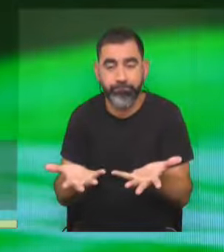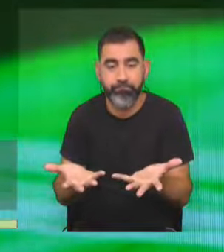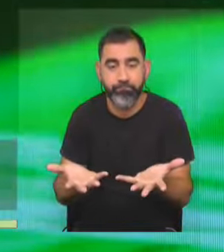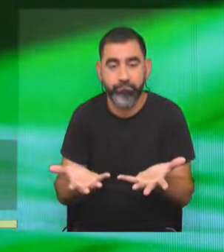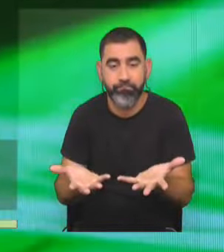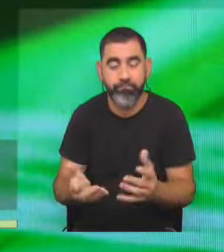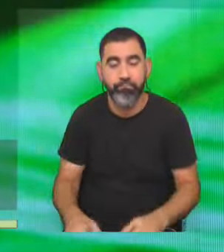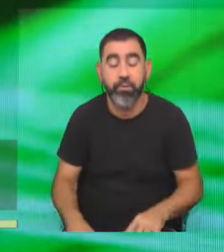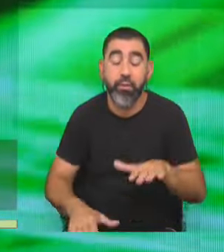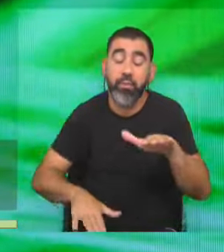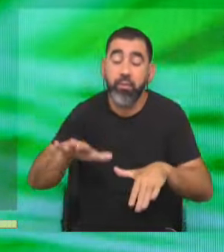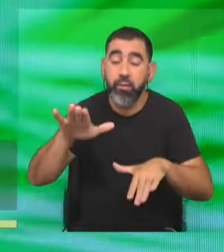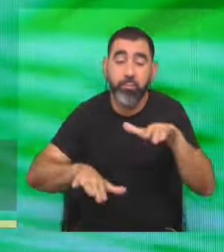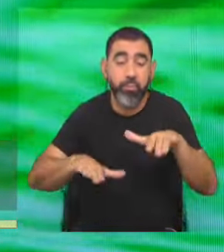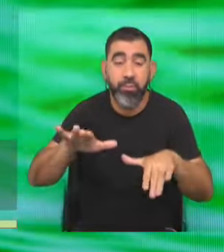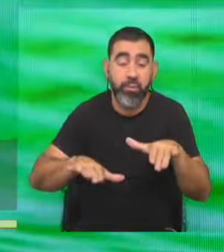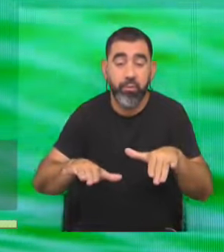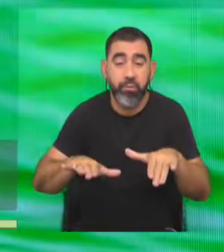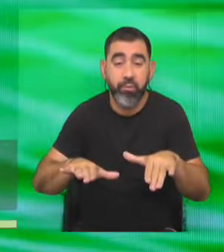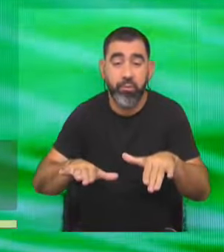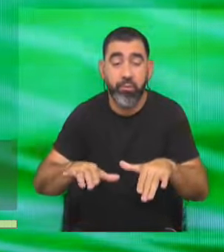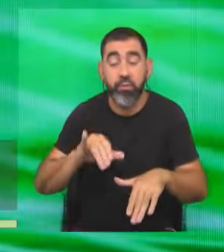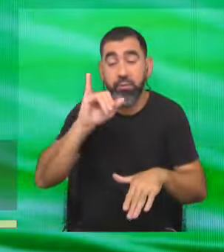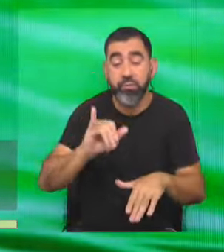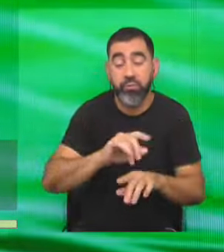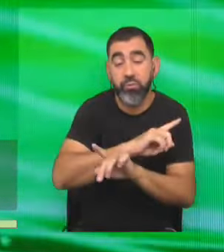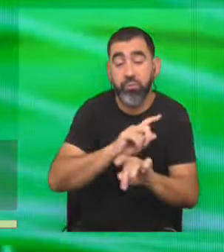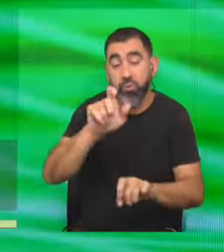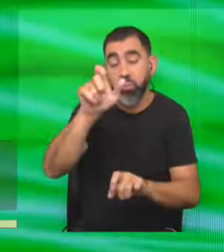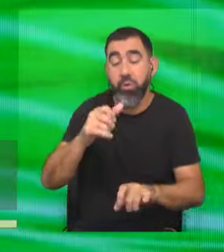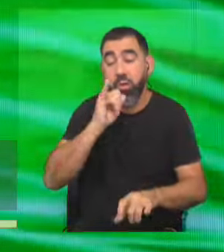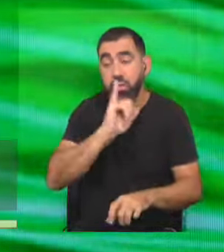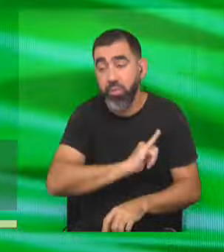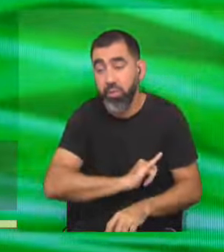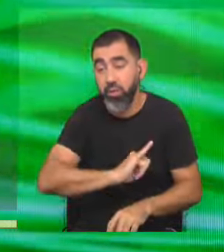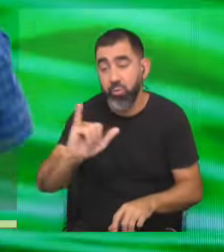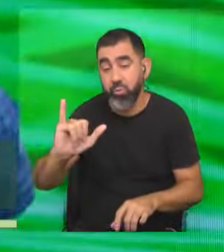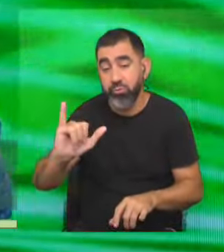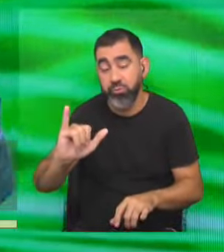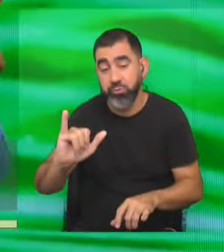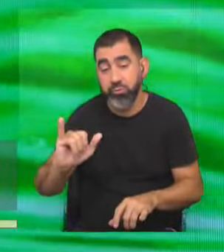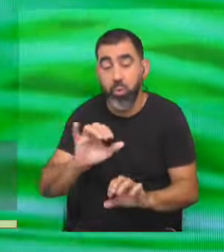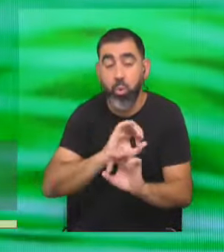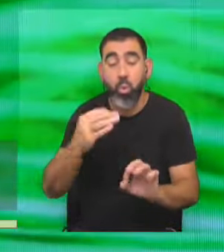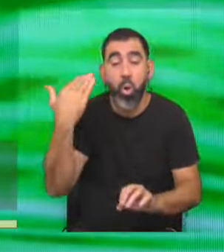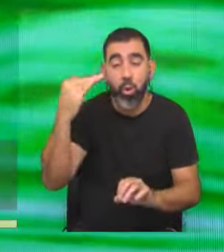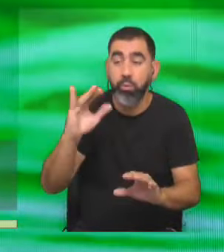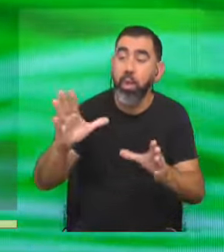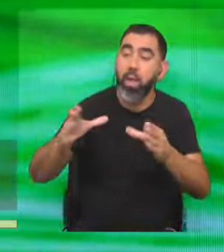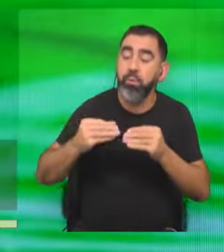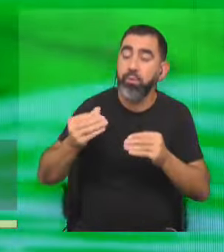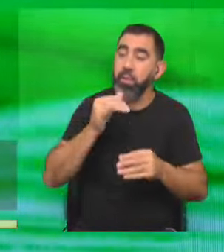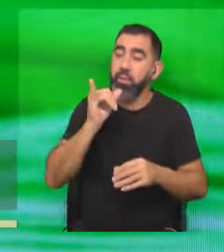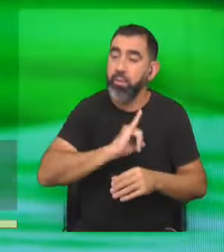ya es algo que varía muchísimo de la disposición de las personas y la disposición de las autoridades de recepcionar